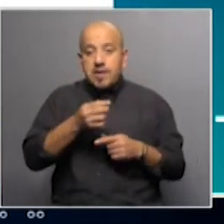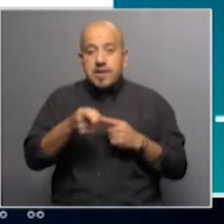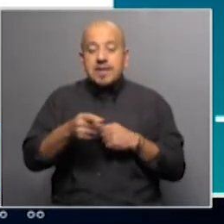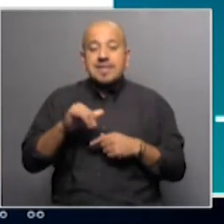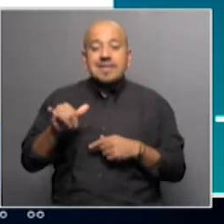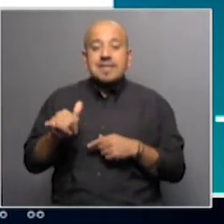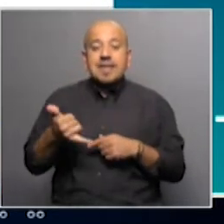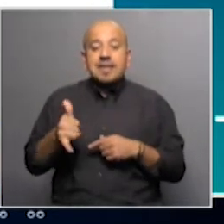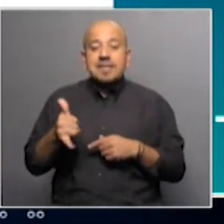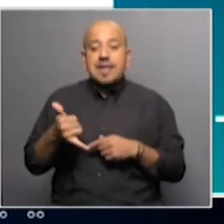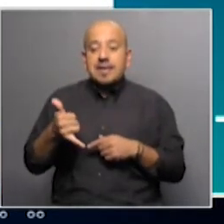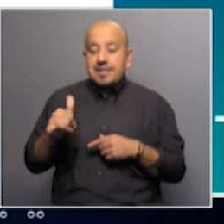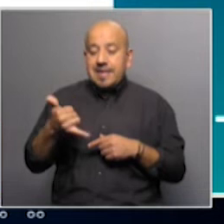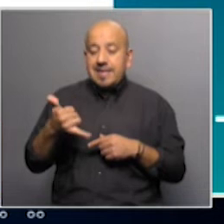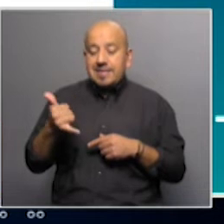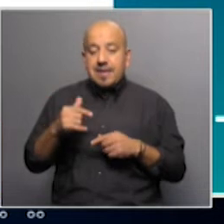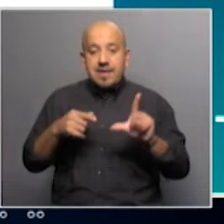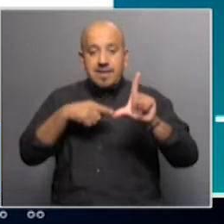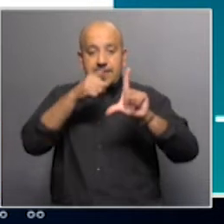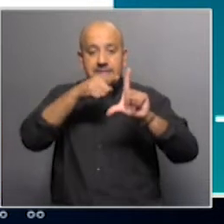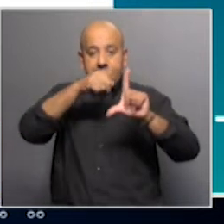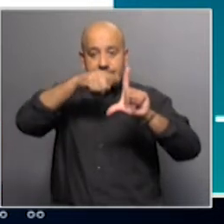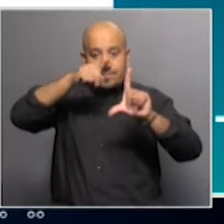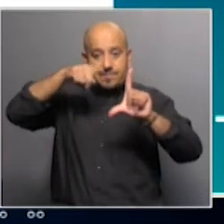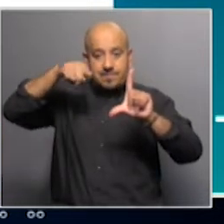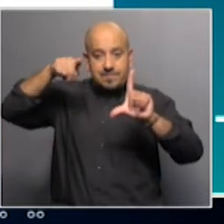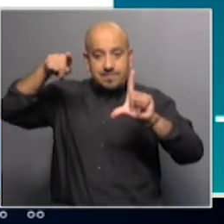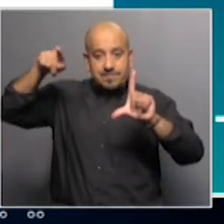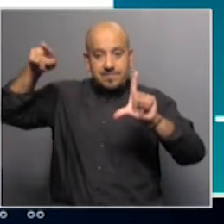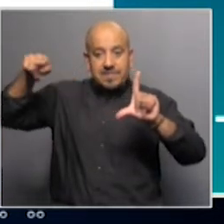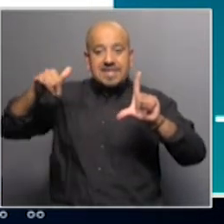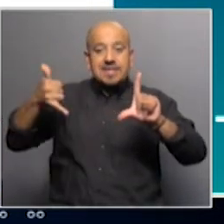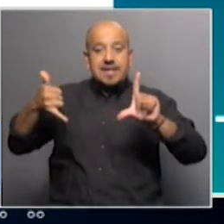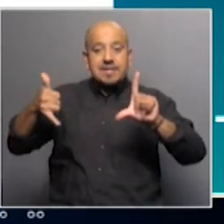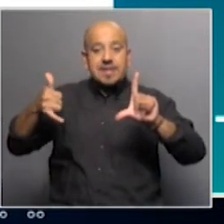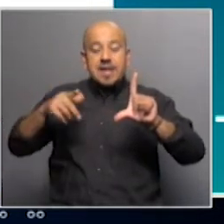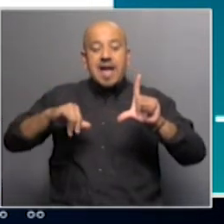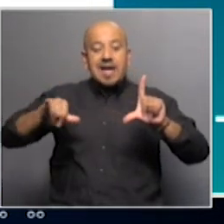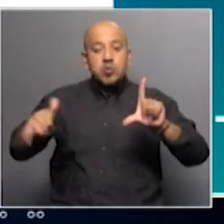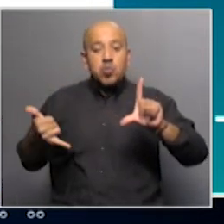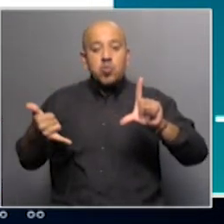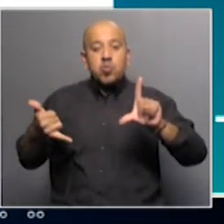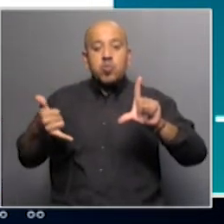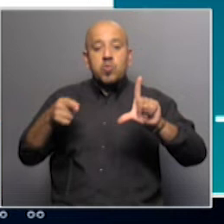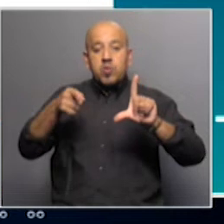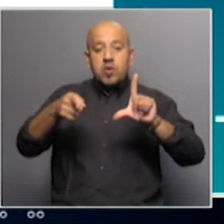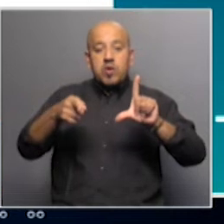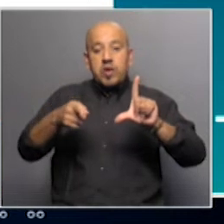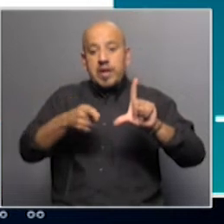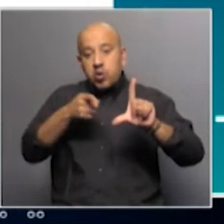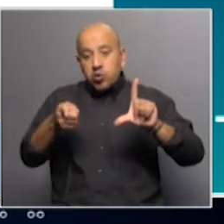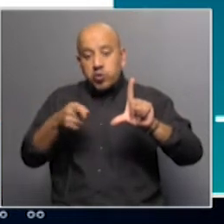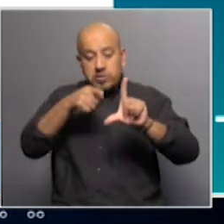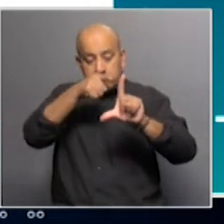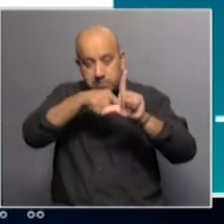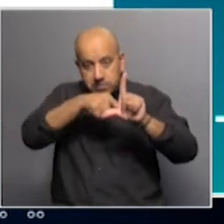celeste las menores de 6 años, que es la que está más alta, claro, justamente la pobreza siempre ha tenido mayor incidencia, y en azul el otro costado, ¿no?, el otro